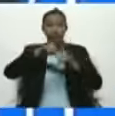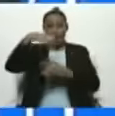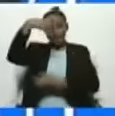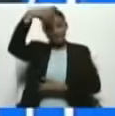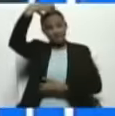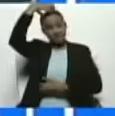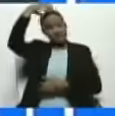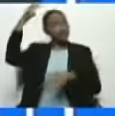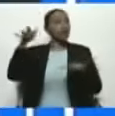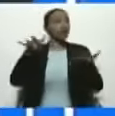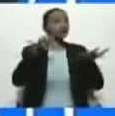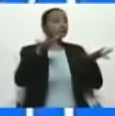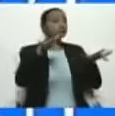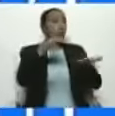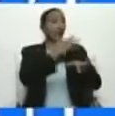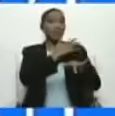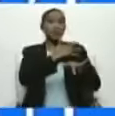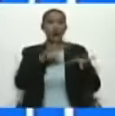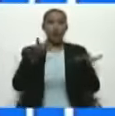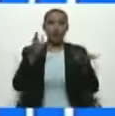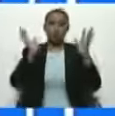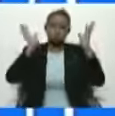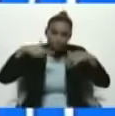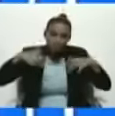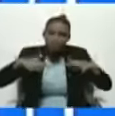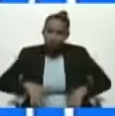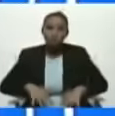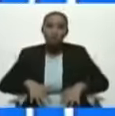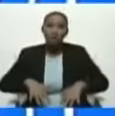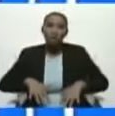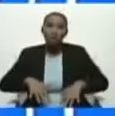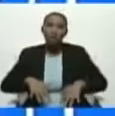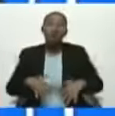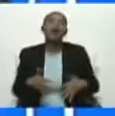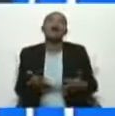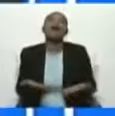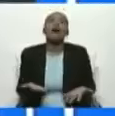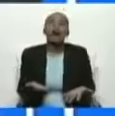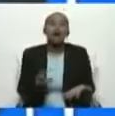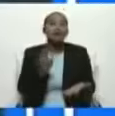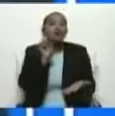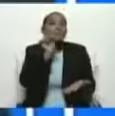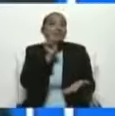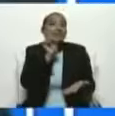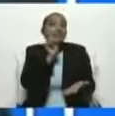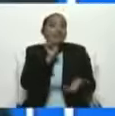hacemos? Vamos a empezar a ir metiendo la verdad, pero dobladita.